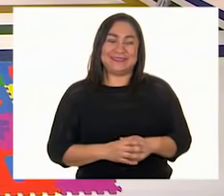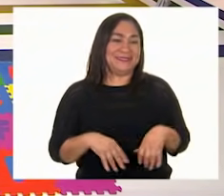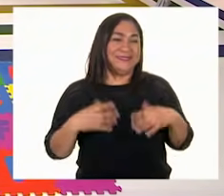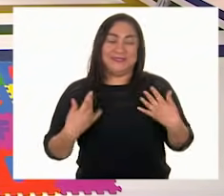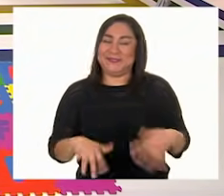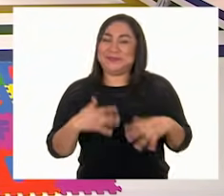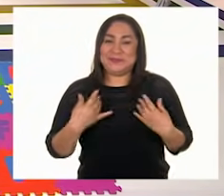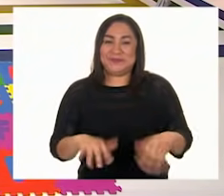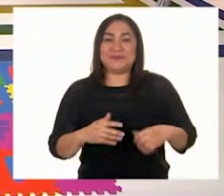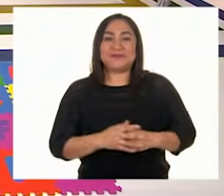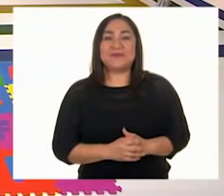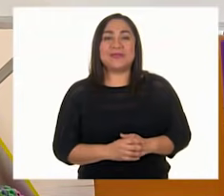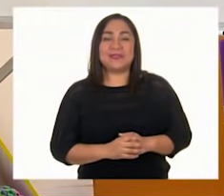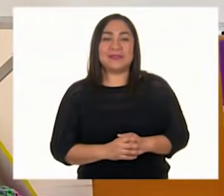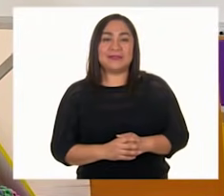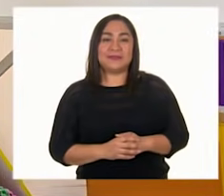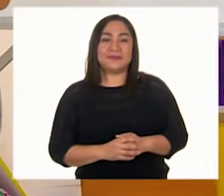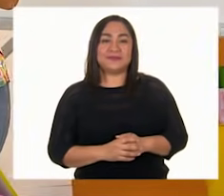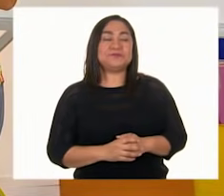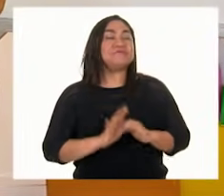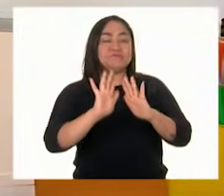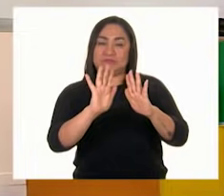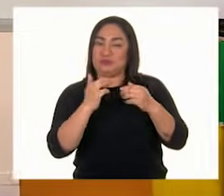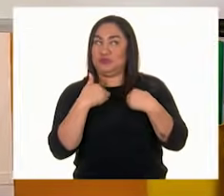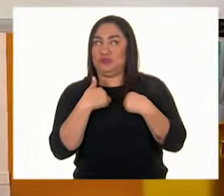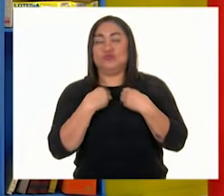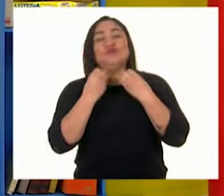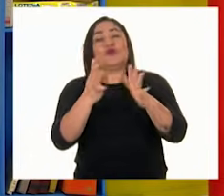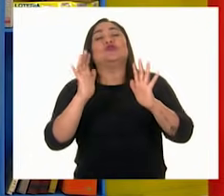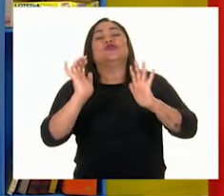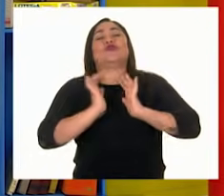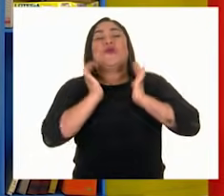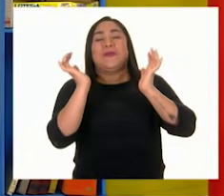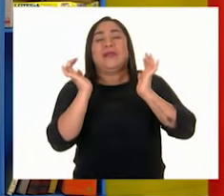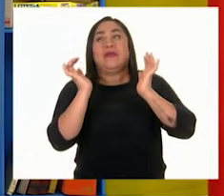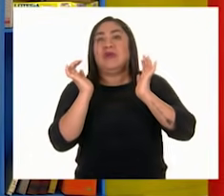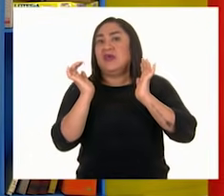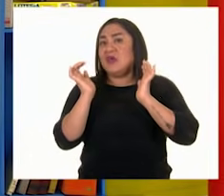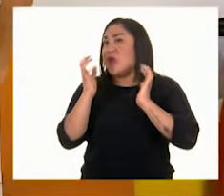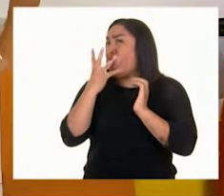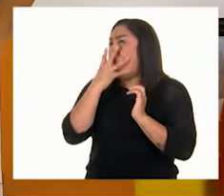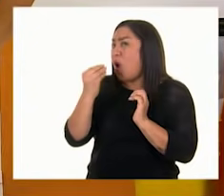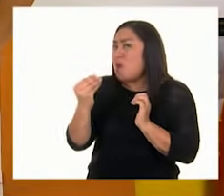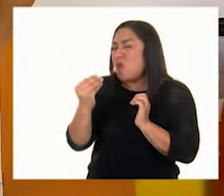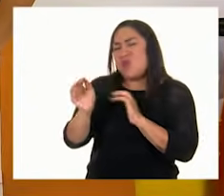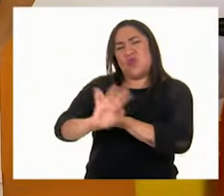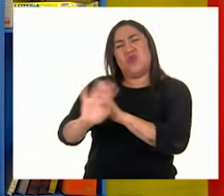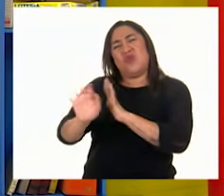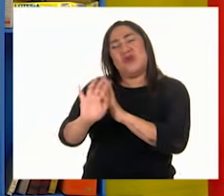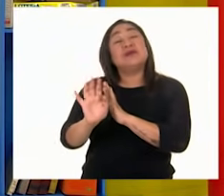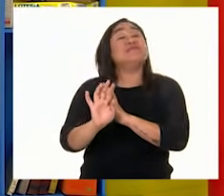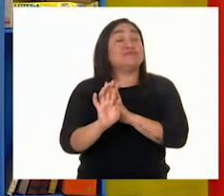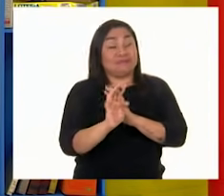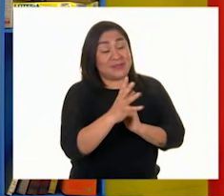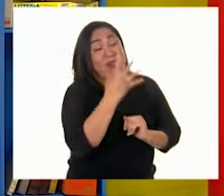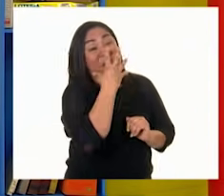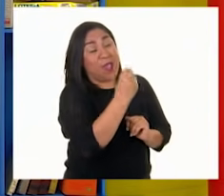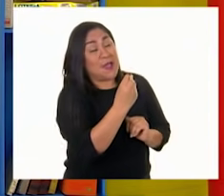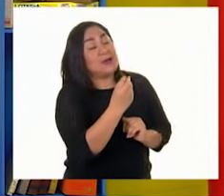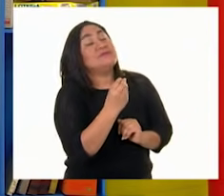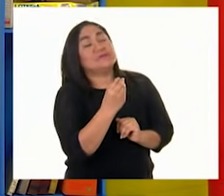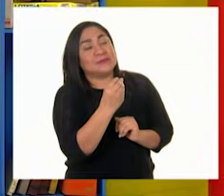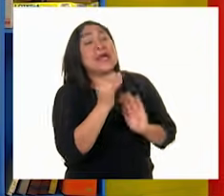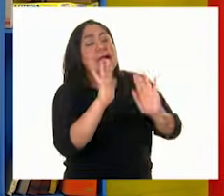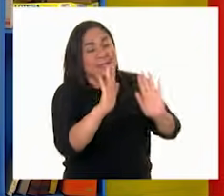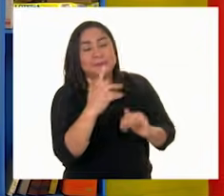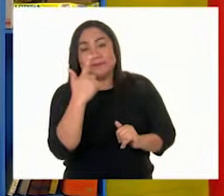¡Uy! Les tengo una sorpresita. Que no sea un lobo, maestra. Sí, es un lobo. ¡Ah! Ok, muy bien. Pero,